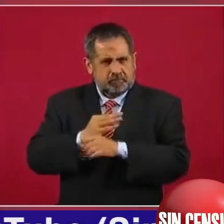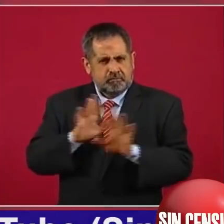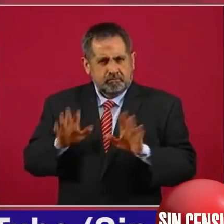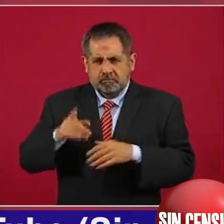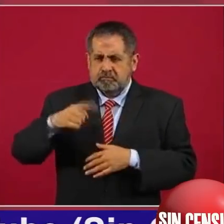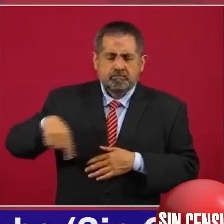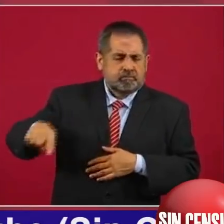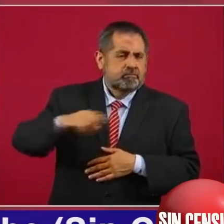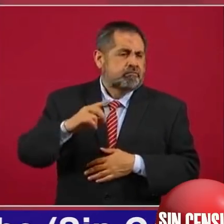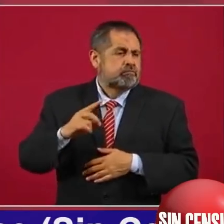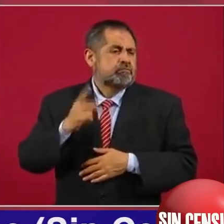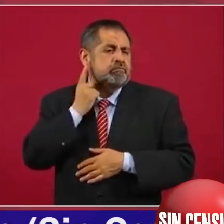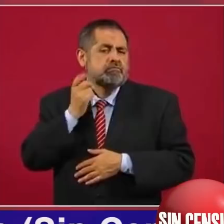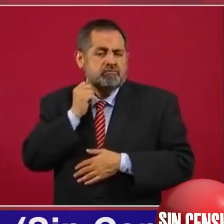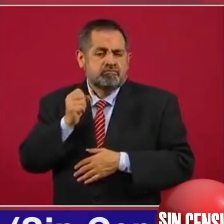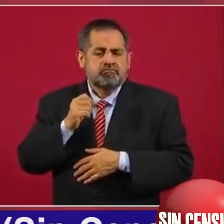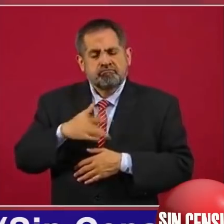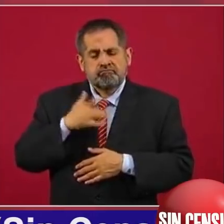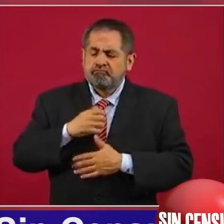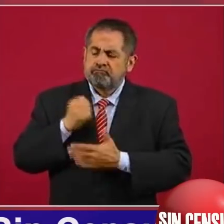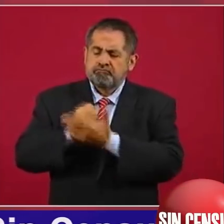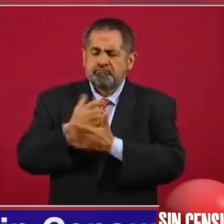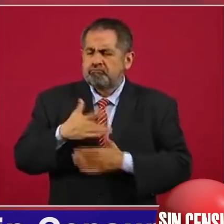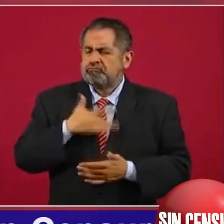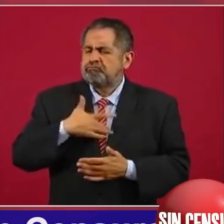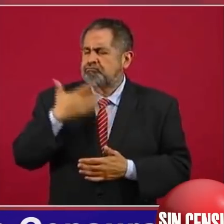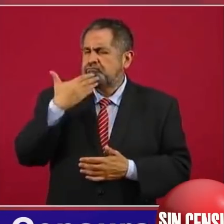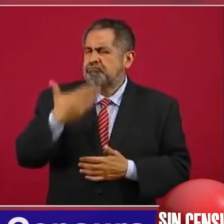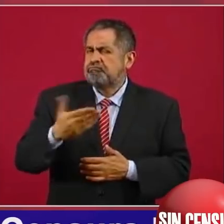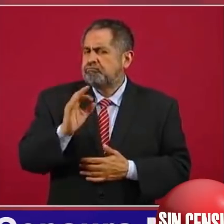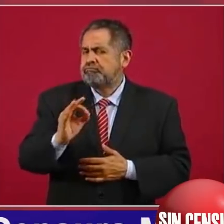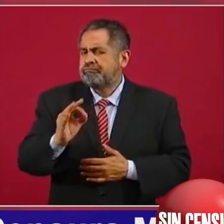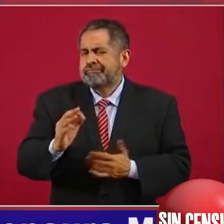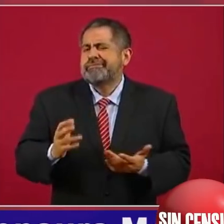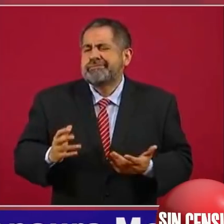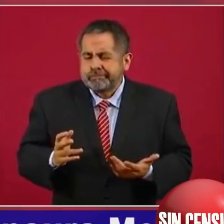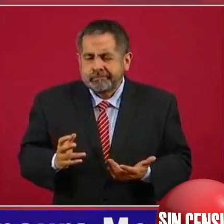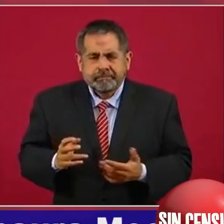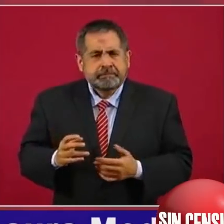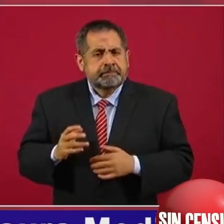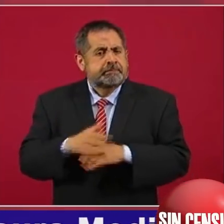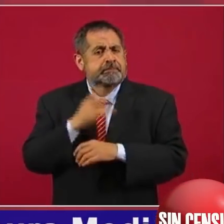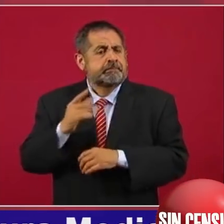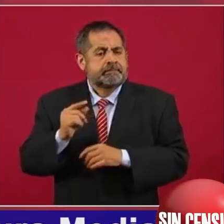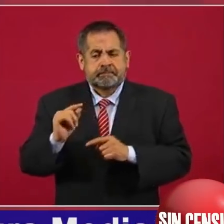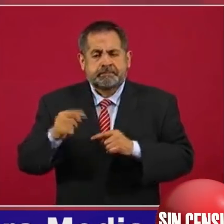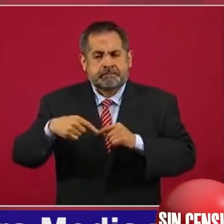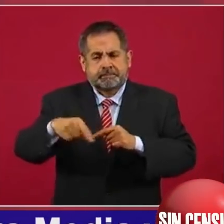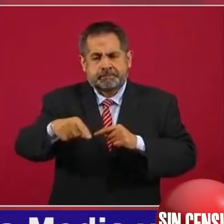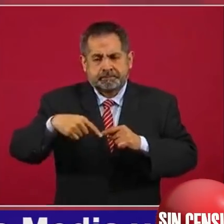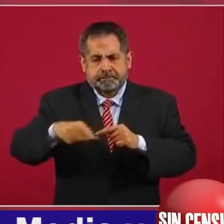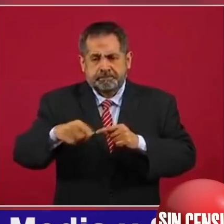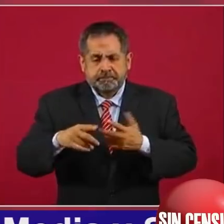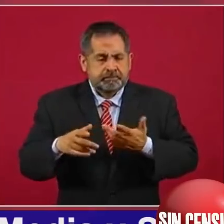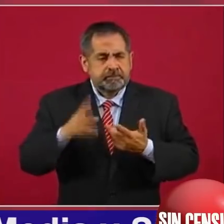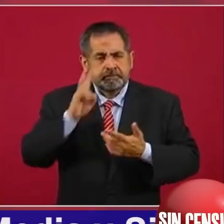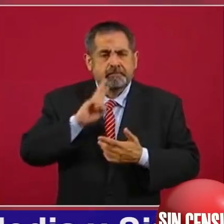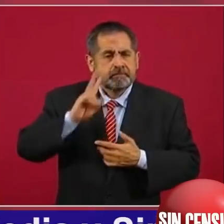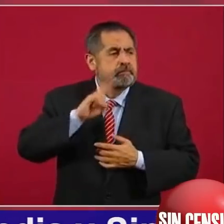los legisladores en este caso, porque da tiempo a